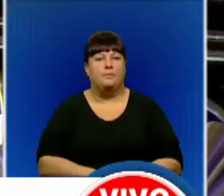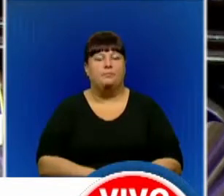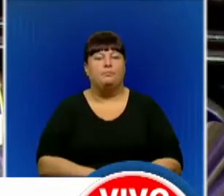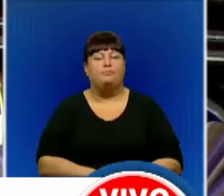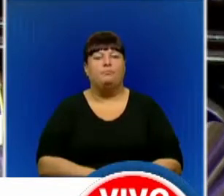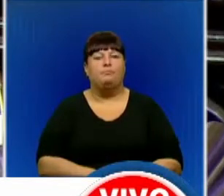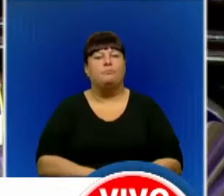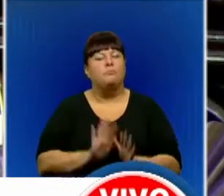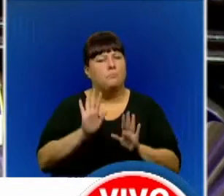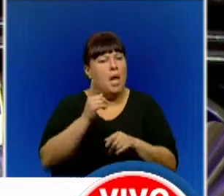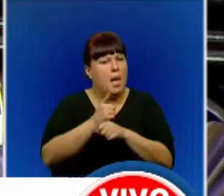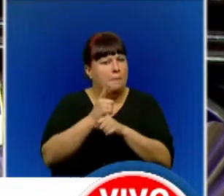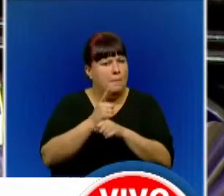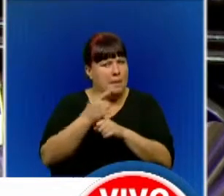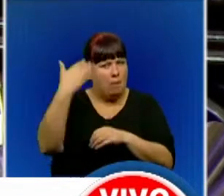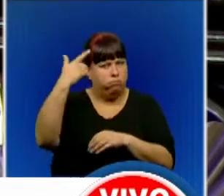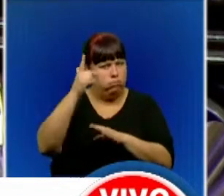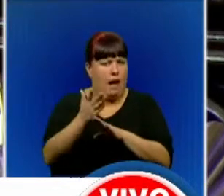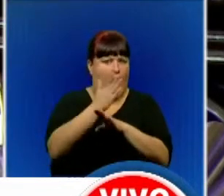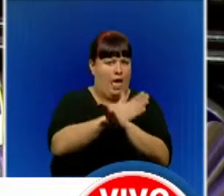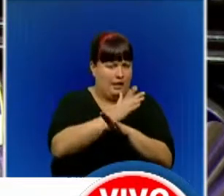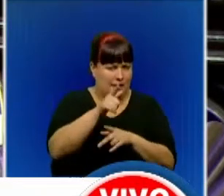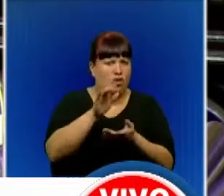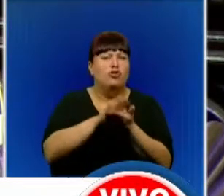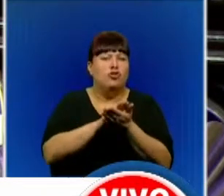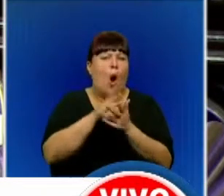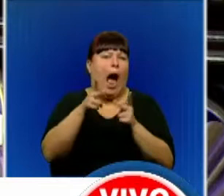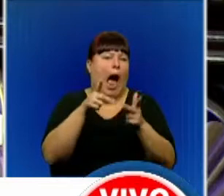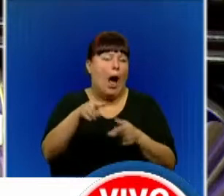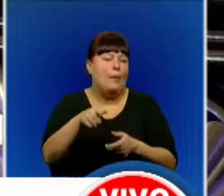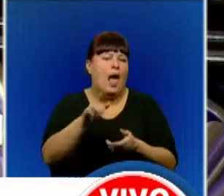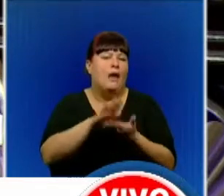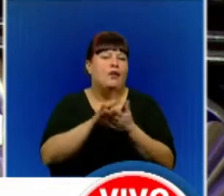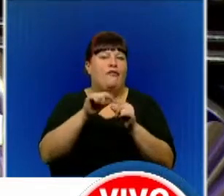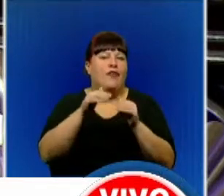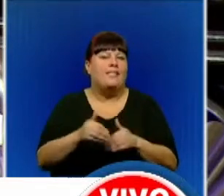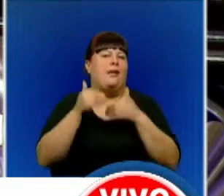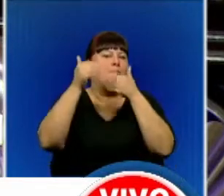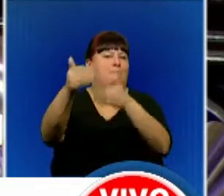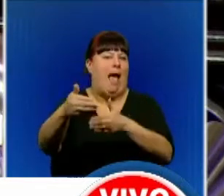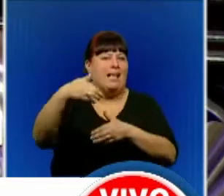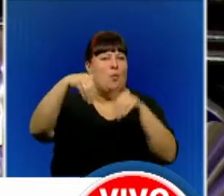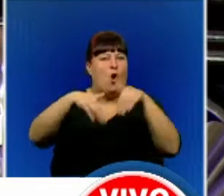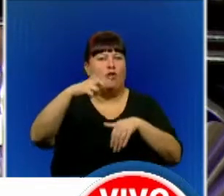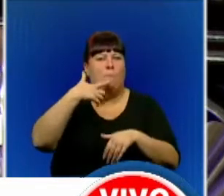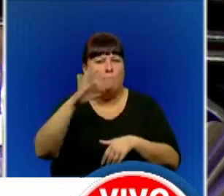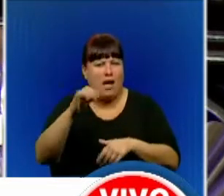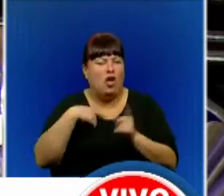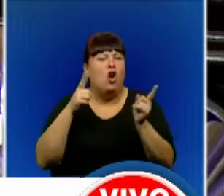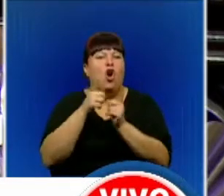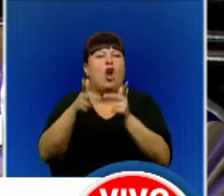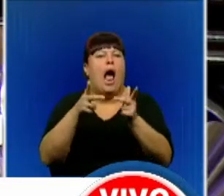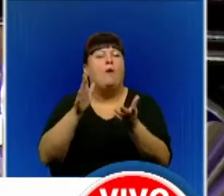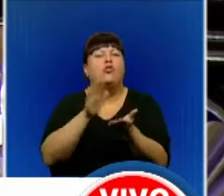Previo a expresarme respecto de esta prórroga de las PASO, quiero referirme